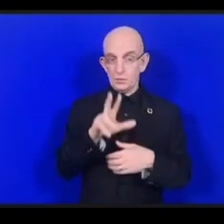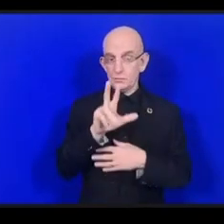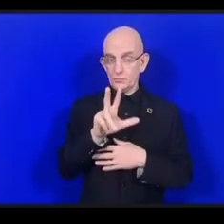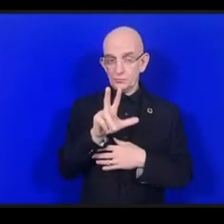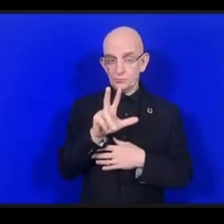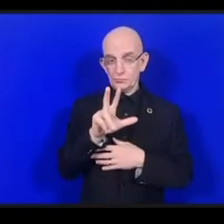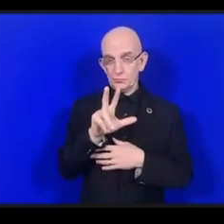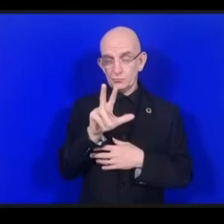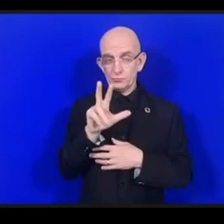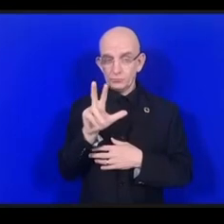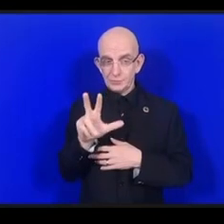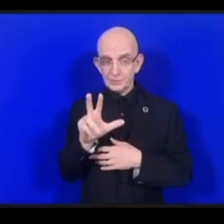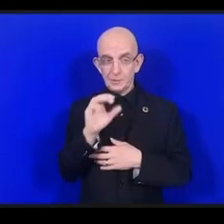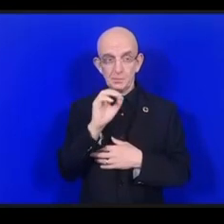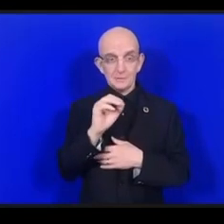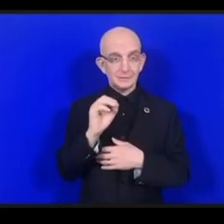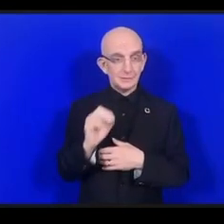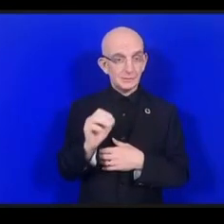padecen